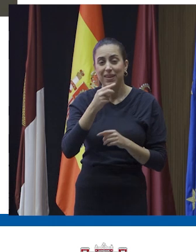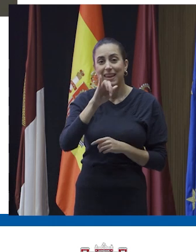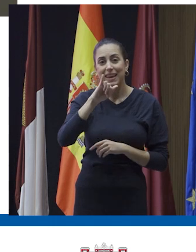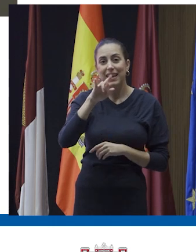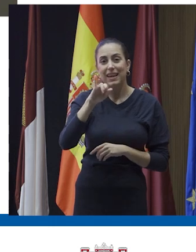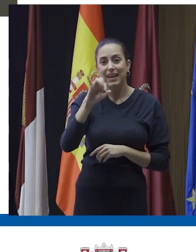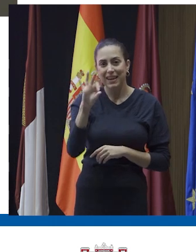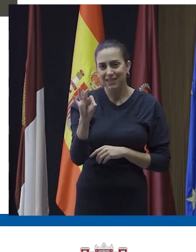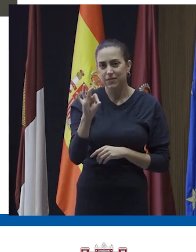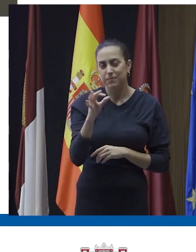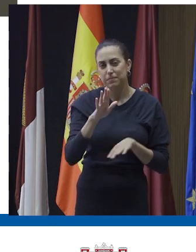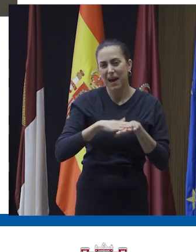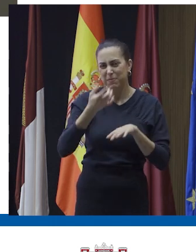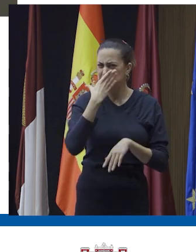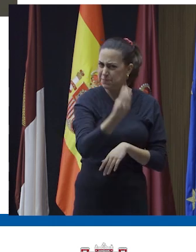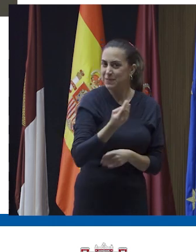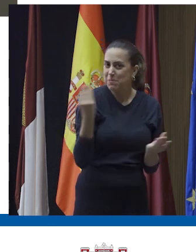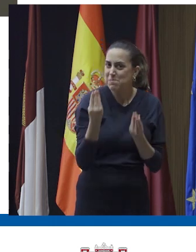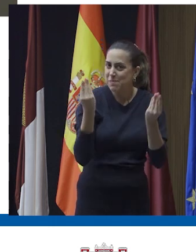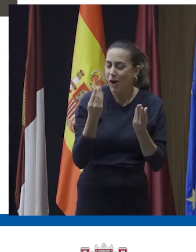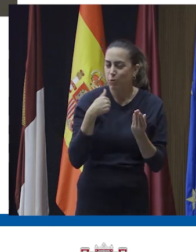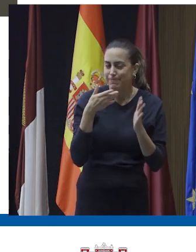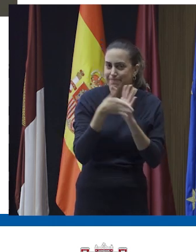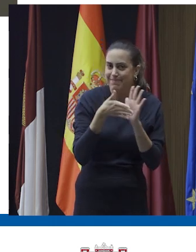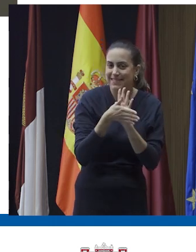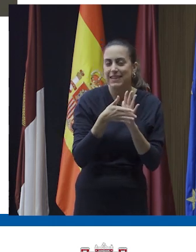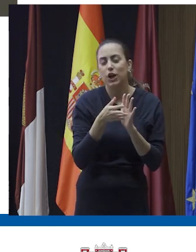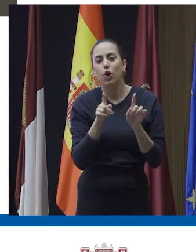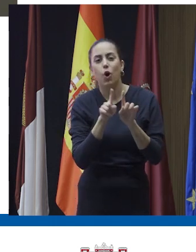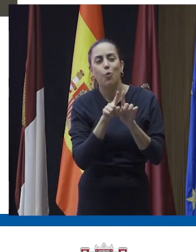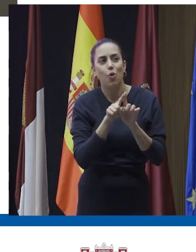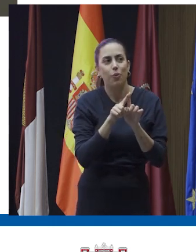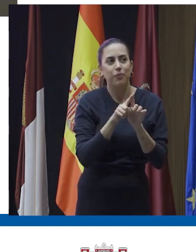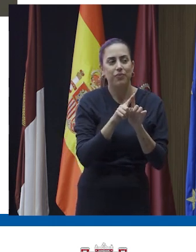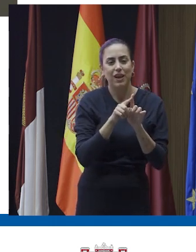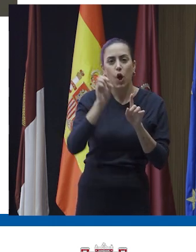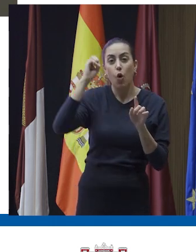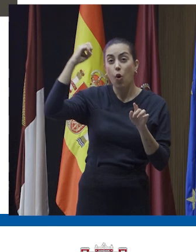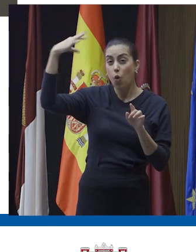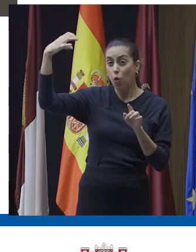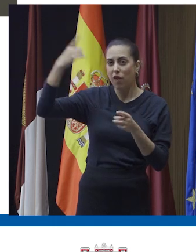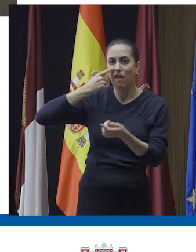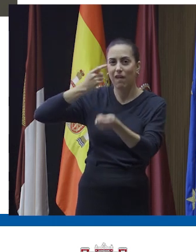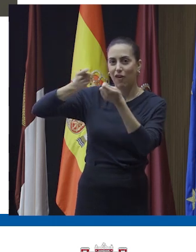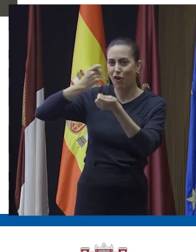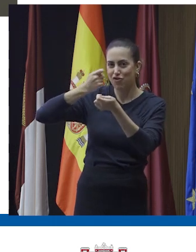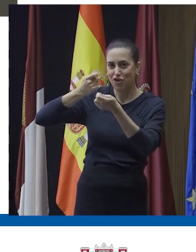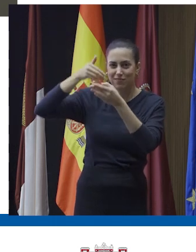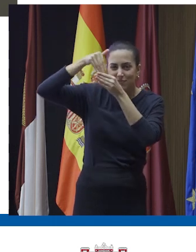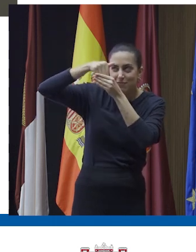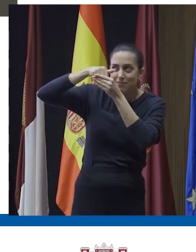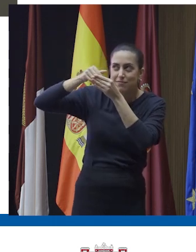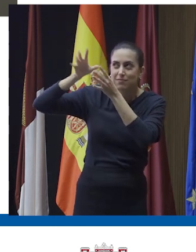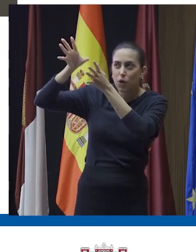iris, para que me entendáis, es regula, por así decirlo, la cantidad de luz que entra dentro del ojo en condiciones de